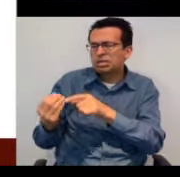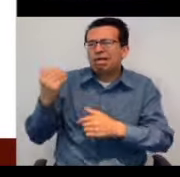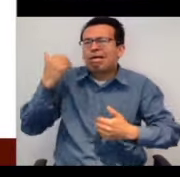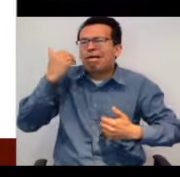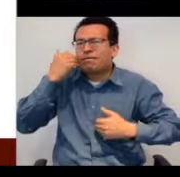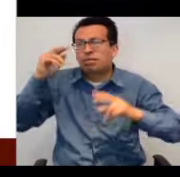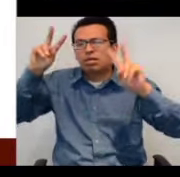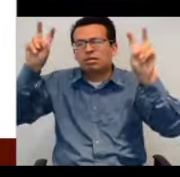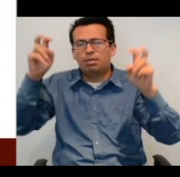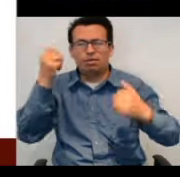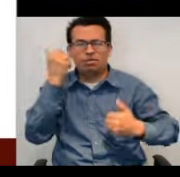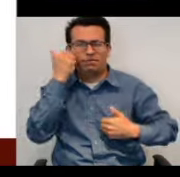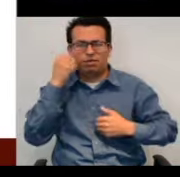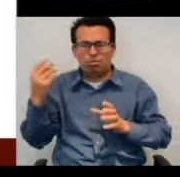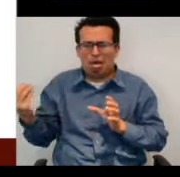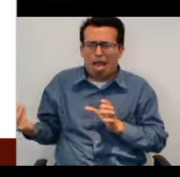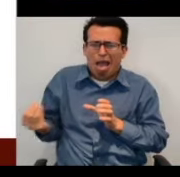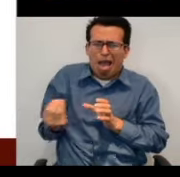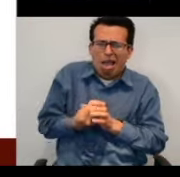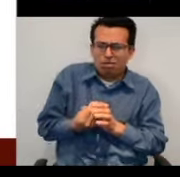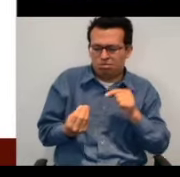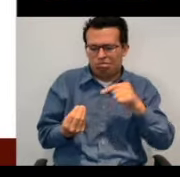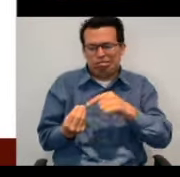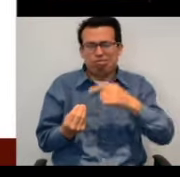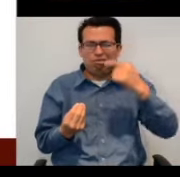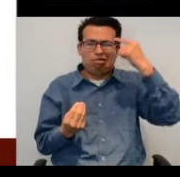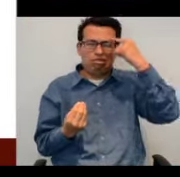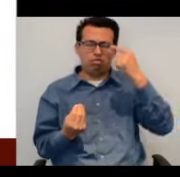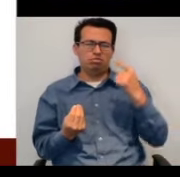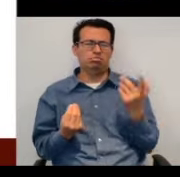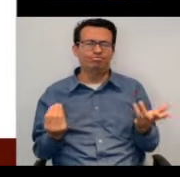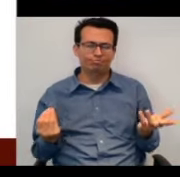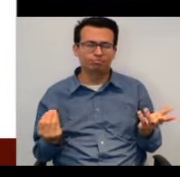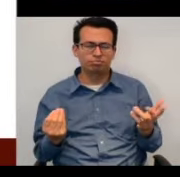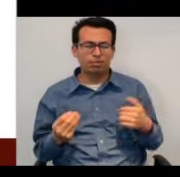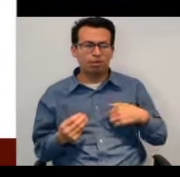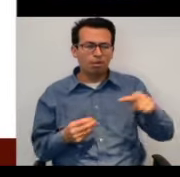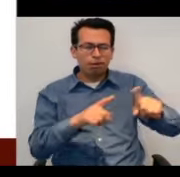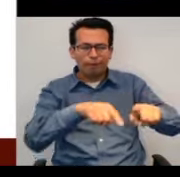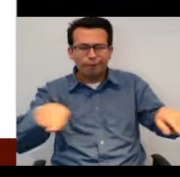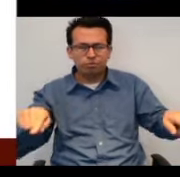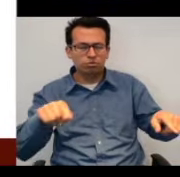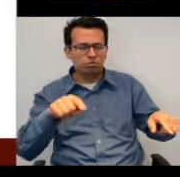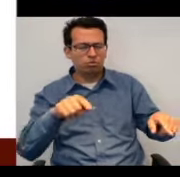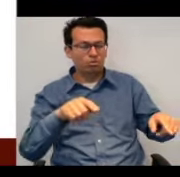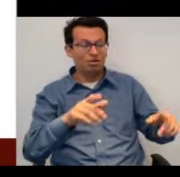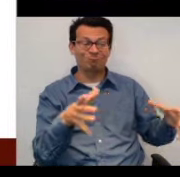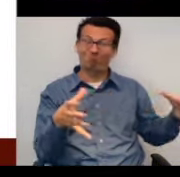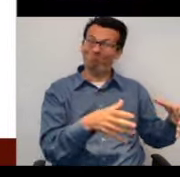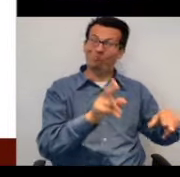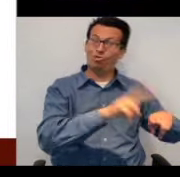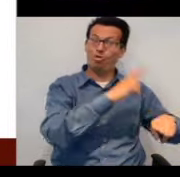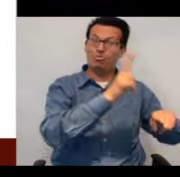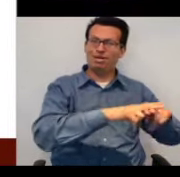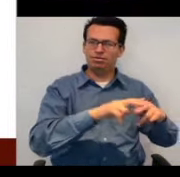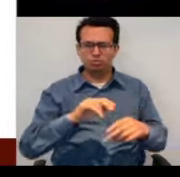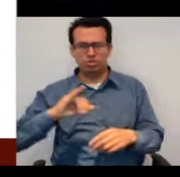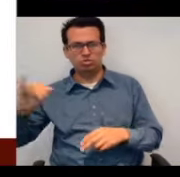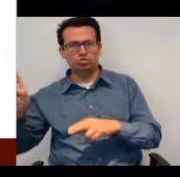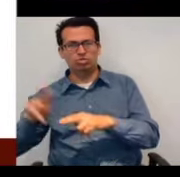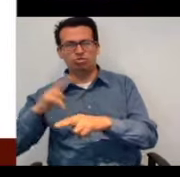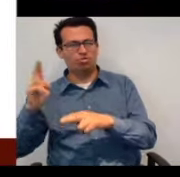personas que son normales, entre comillas, y personas que no lo son. El segundo término es el concepto de equidad. Equidad definida como dar a